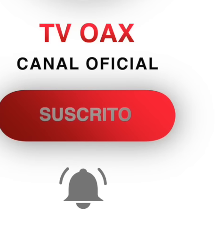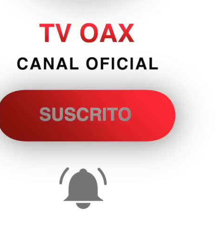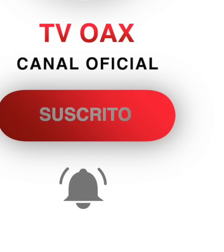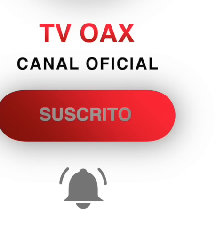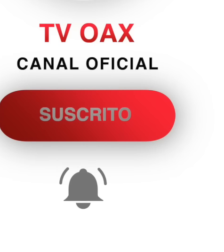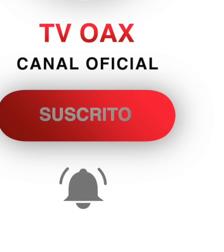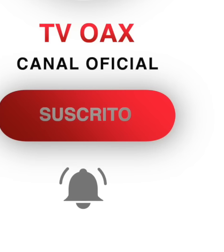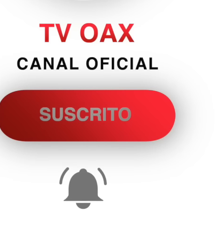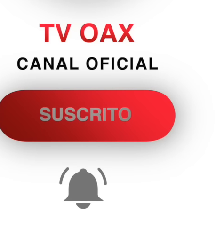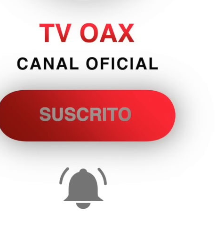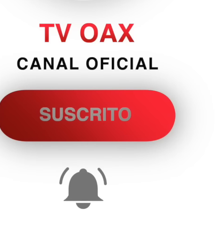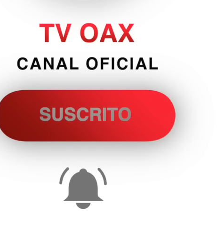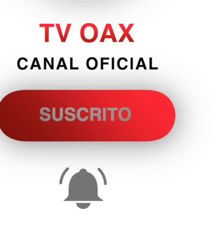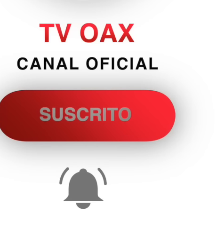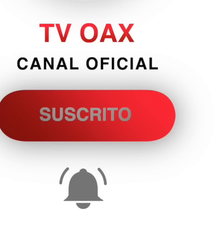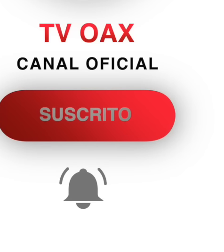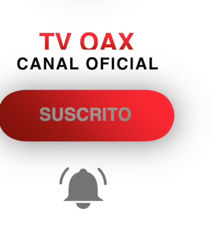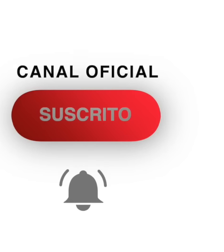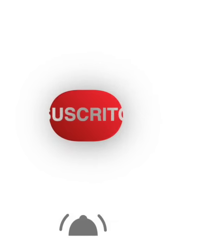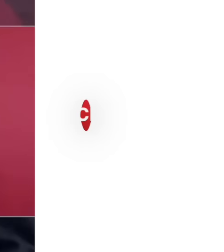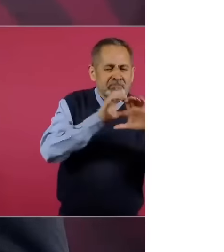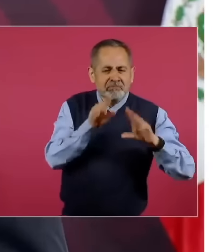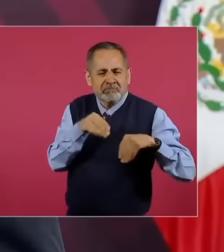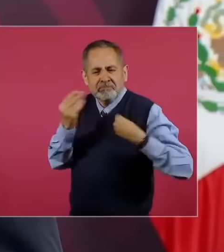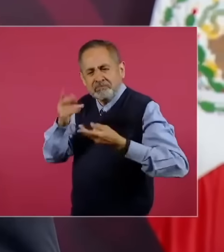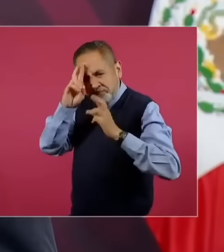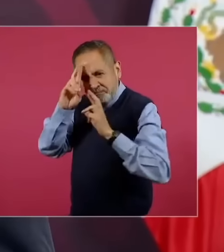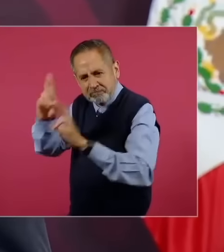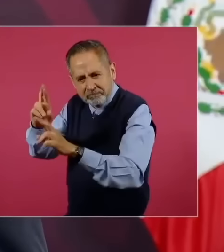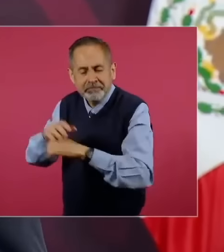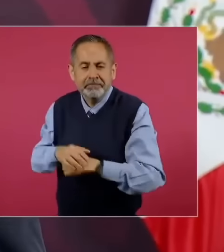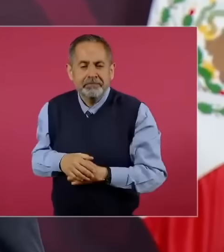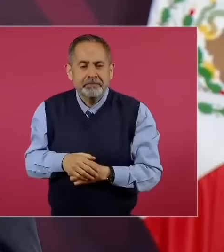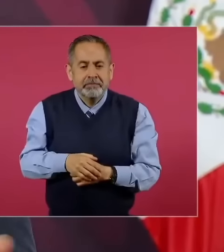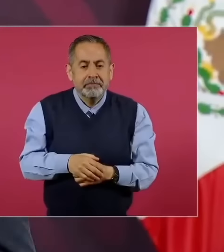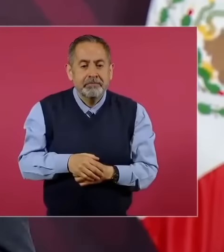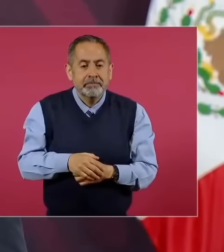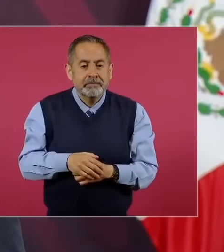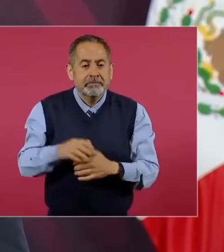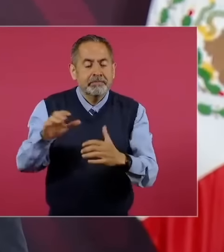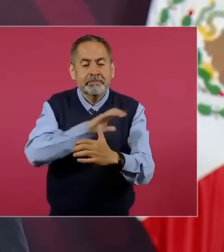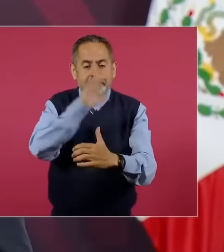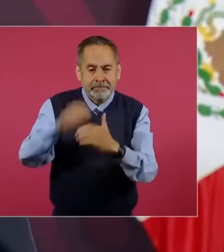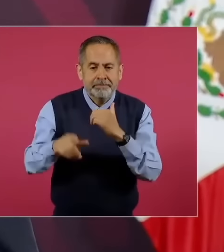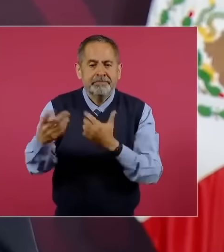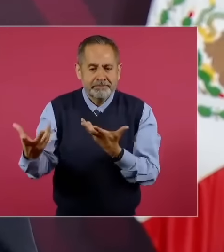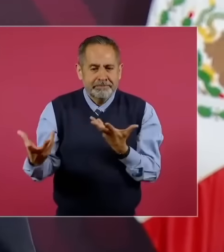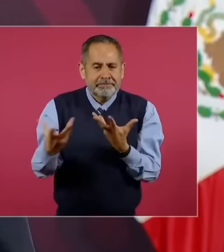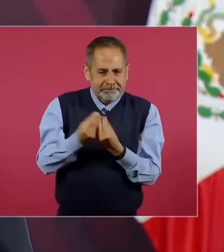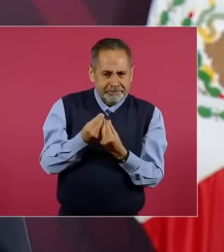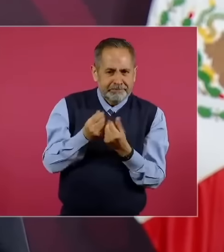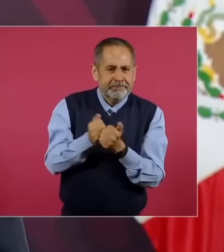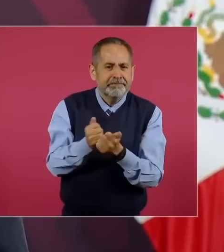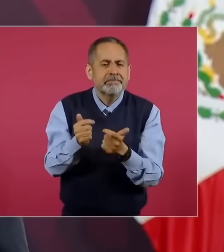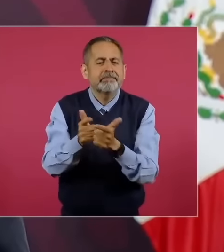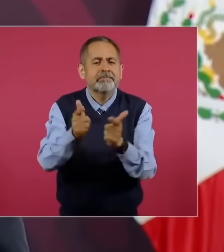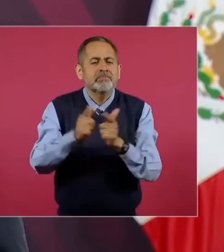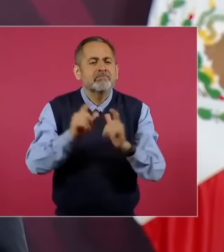varios compañeros, y al final tendremos, nos acompañará el